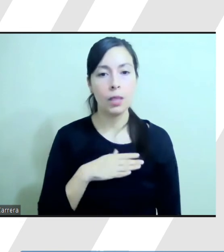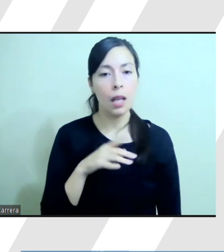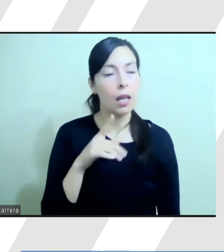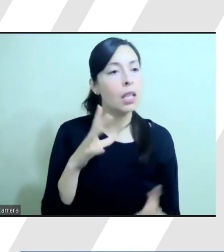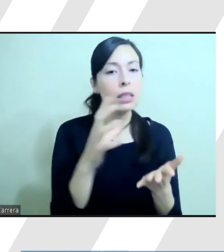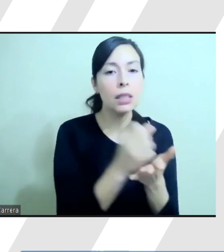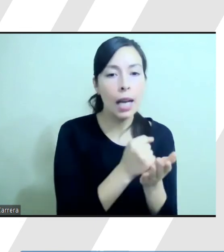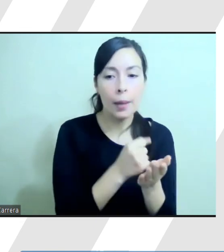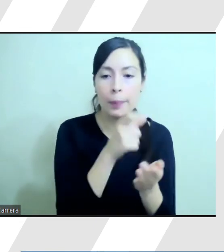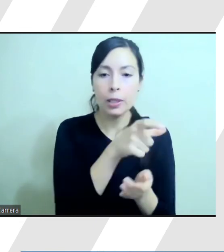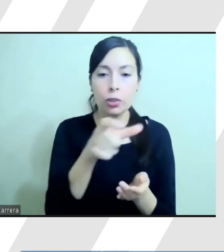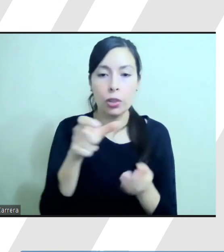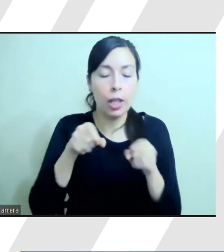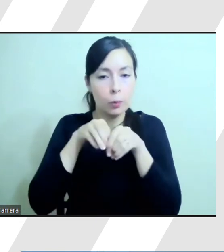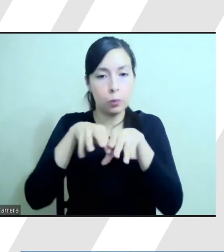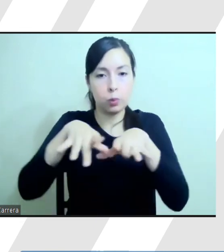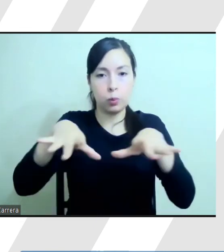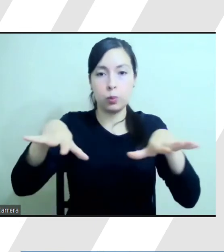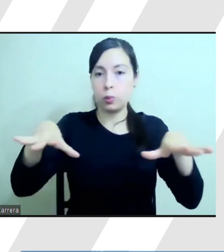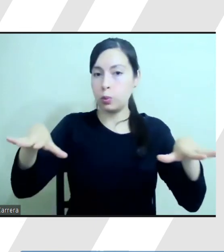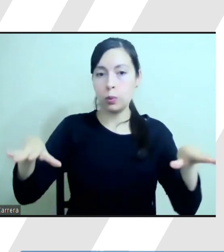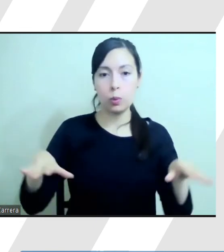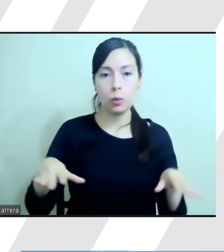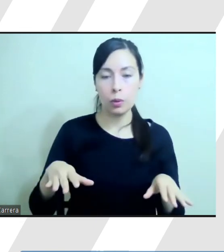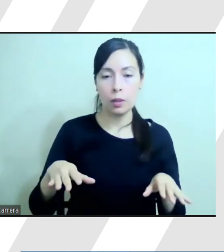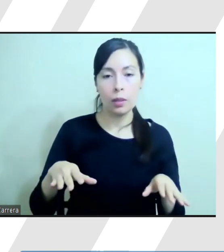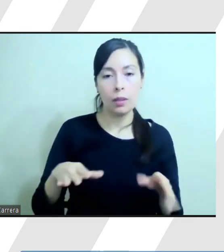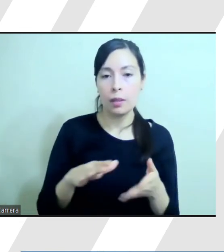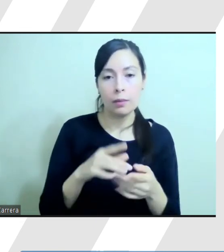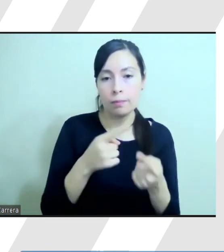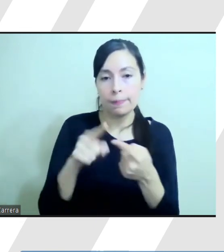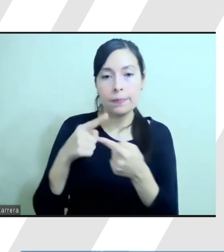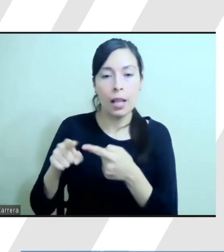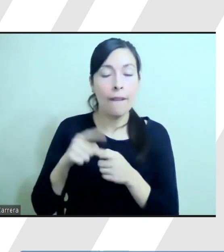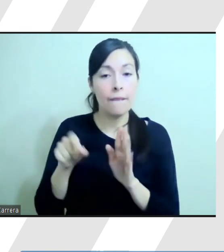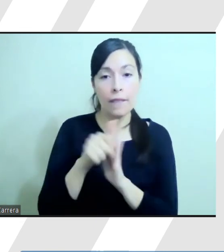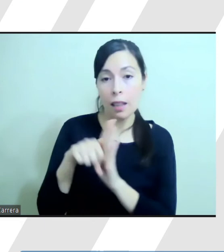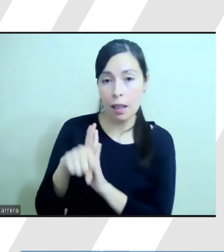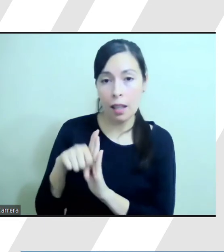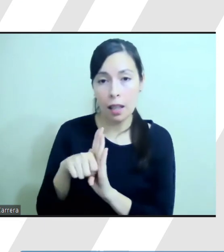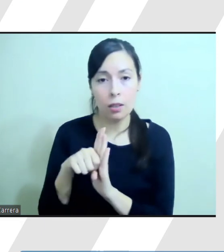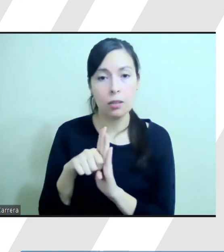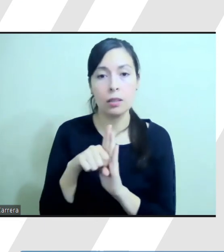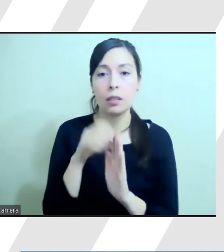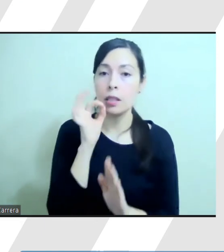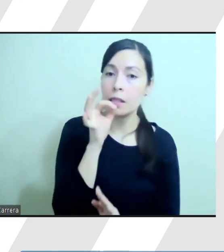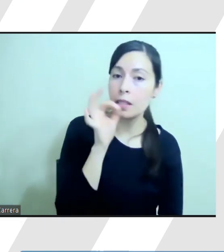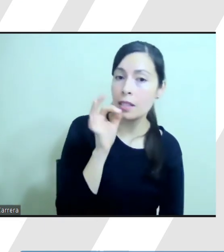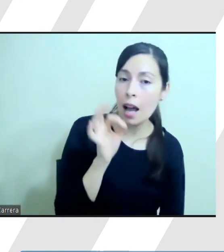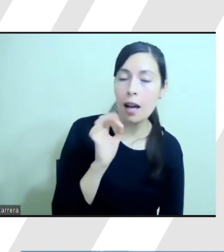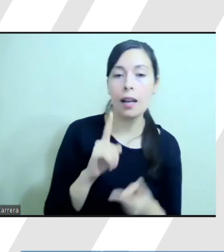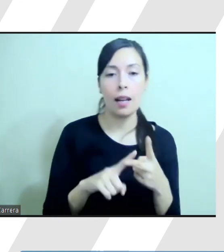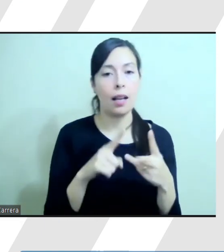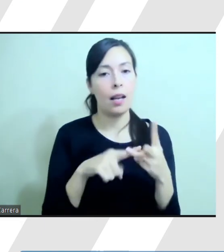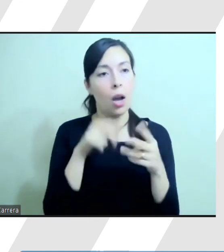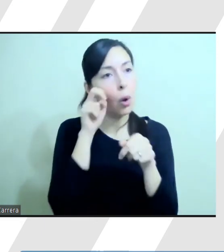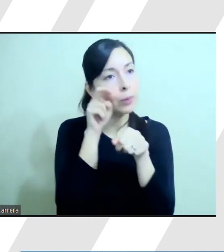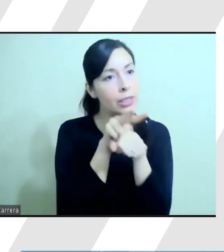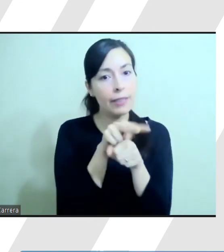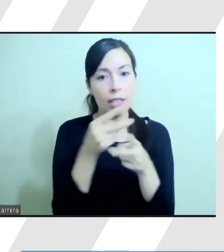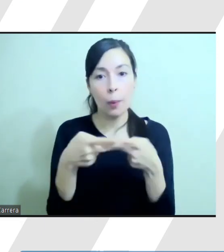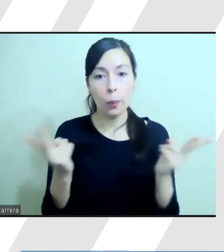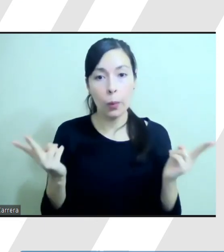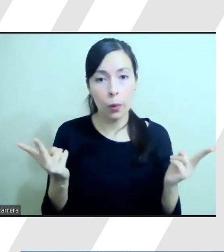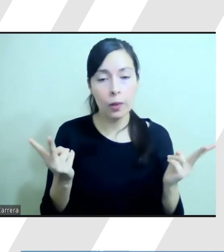un público muy masivo a través de varios productos que pueden incluir videos, pueden incluir charlas, observaciones públicas,